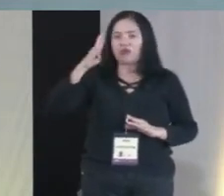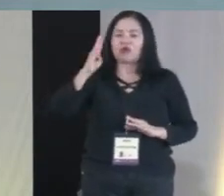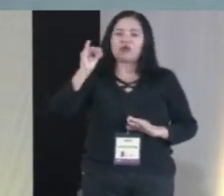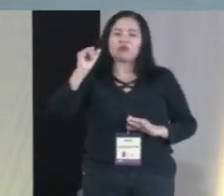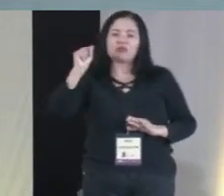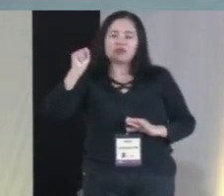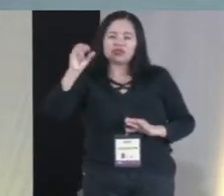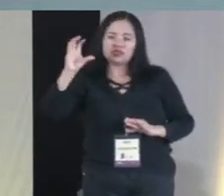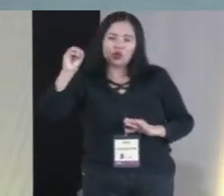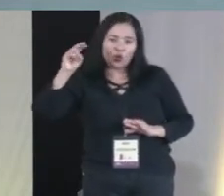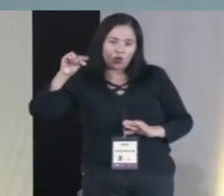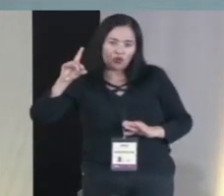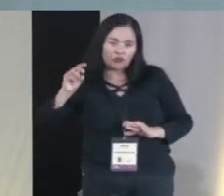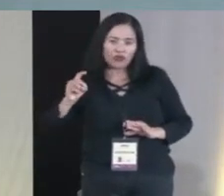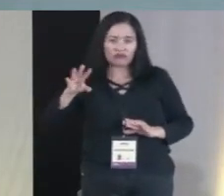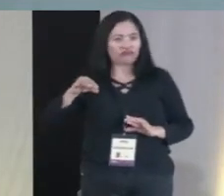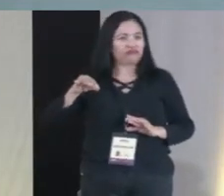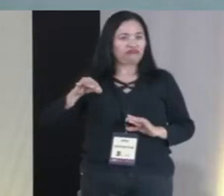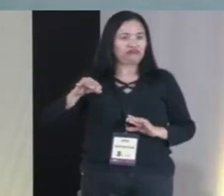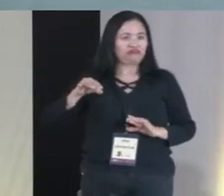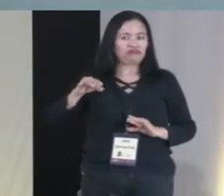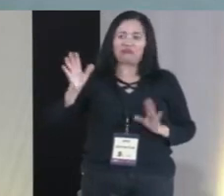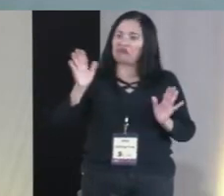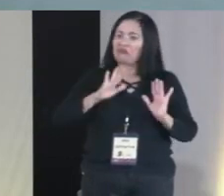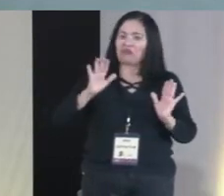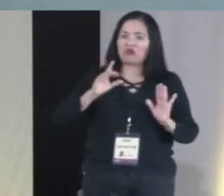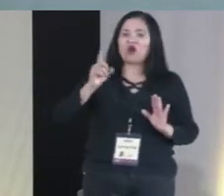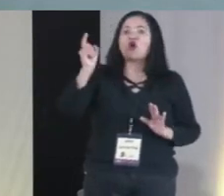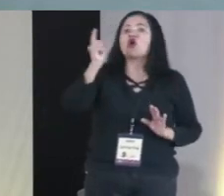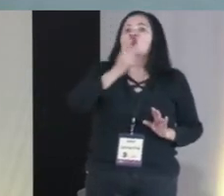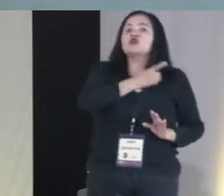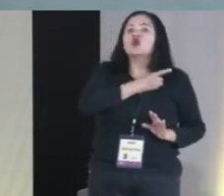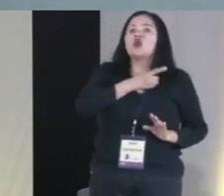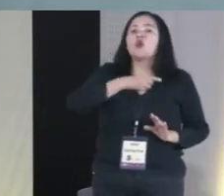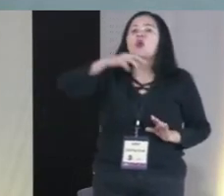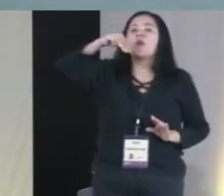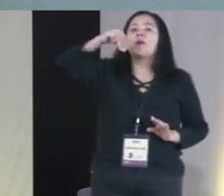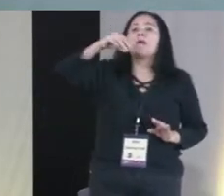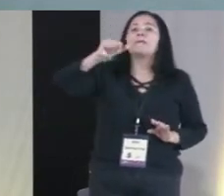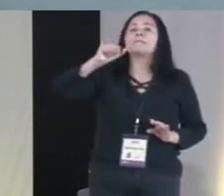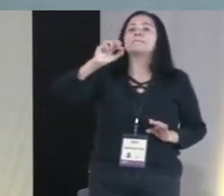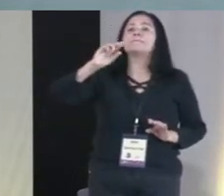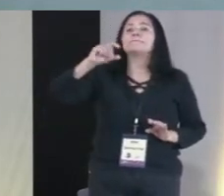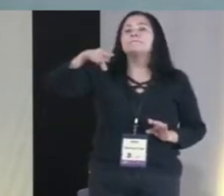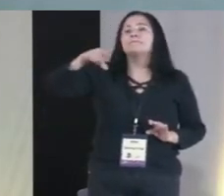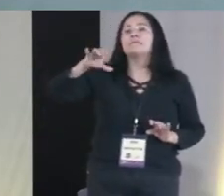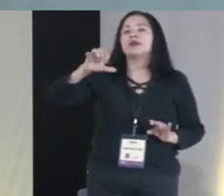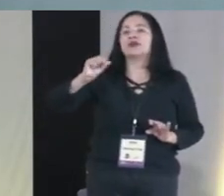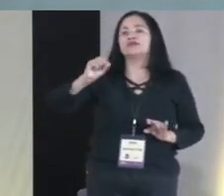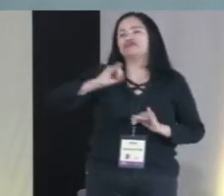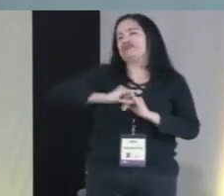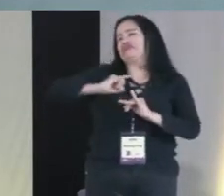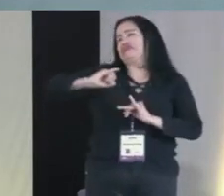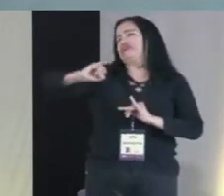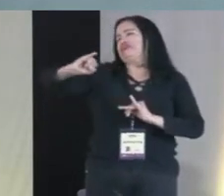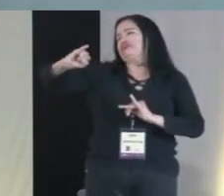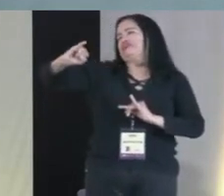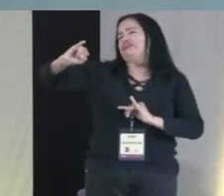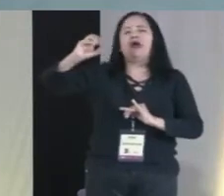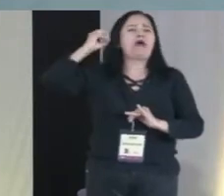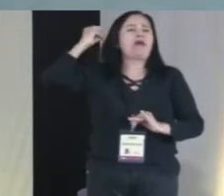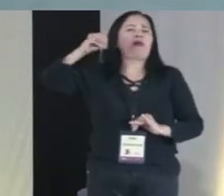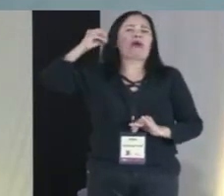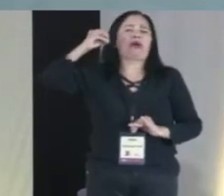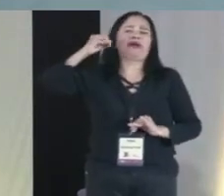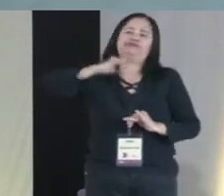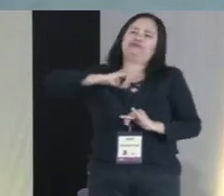hicieron duque, lo hicieron marqués de un lugar que a ojos de la corte española quedaba en el culo del mundo, Oaxaca,